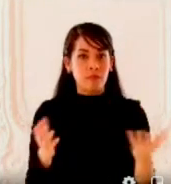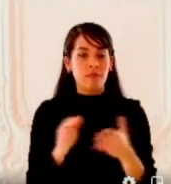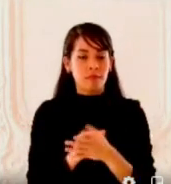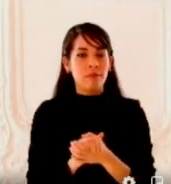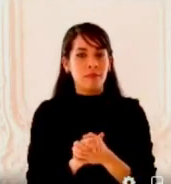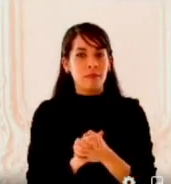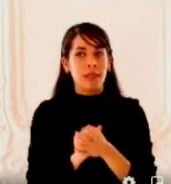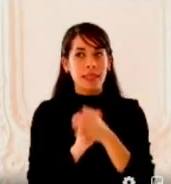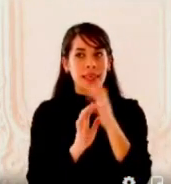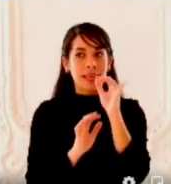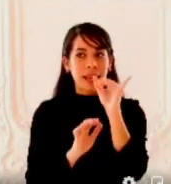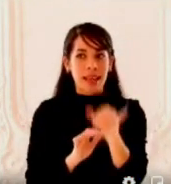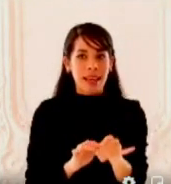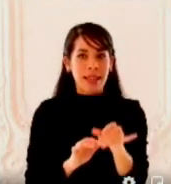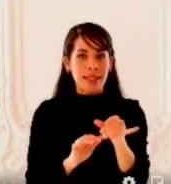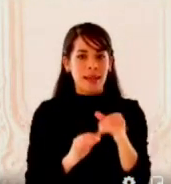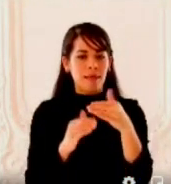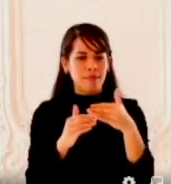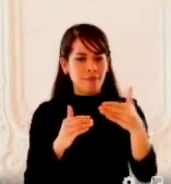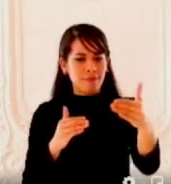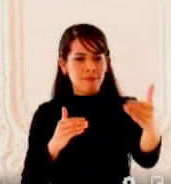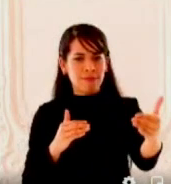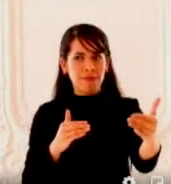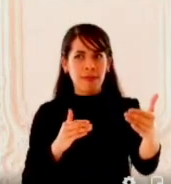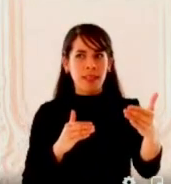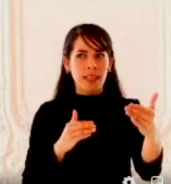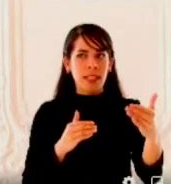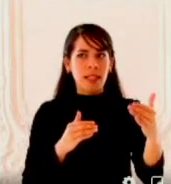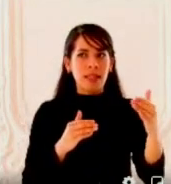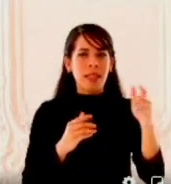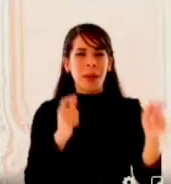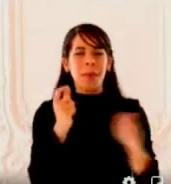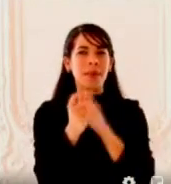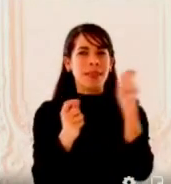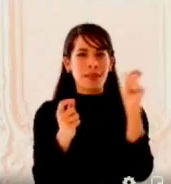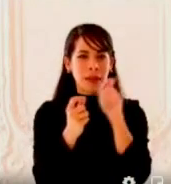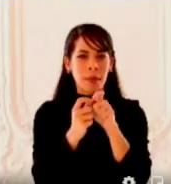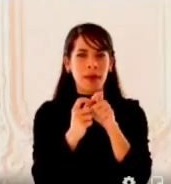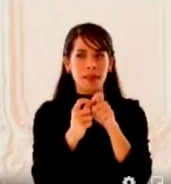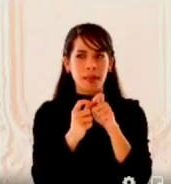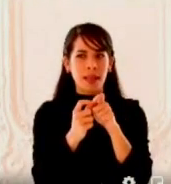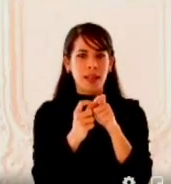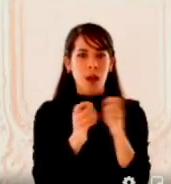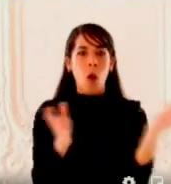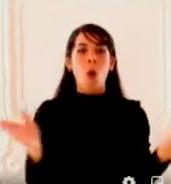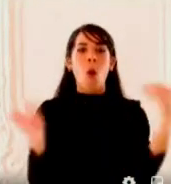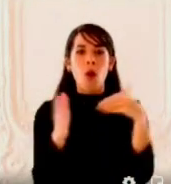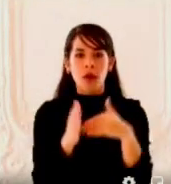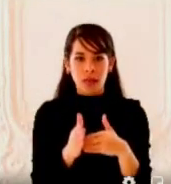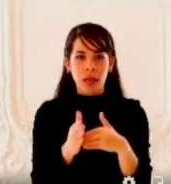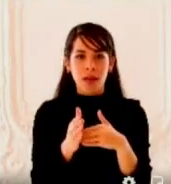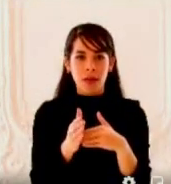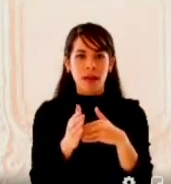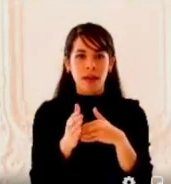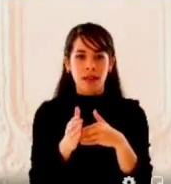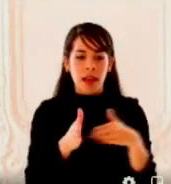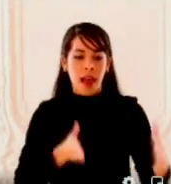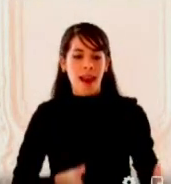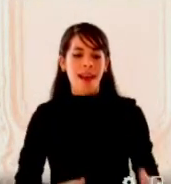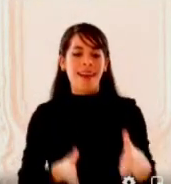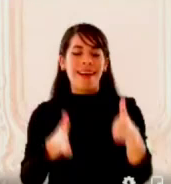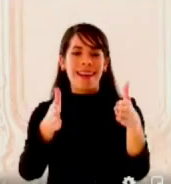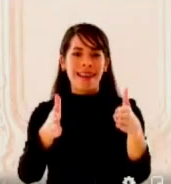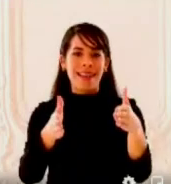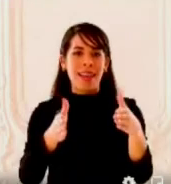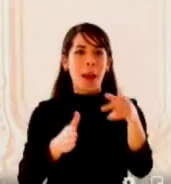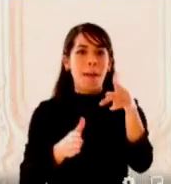que esa extensión va a llegar a un punto que ahí entonces vuelve y entra a la PR2 y ahí tienes que tener un